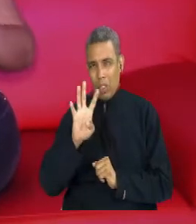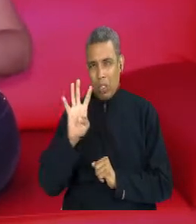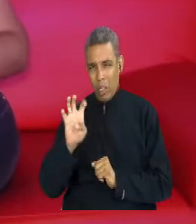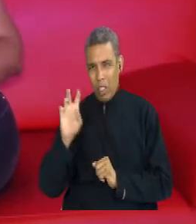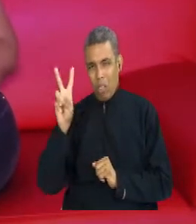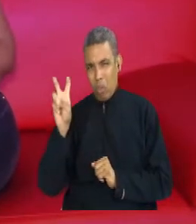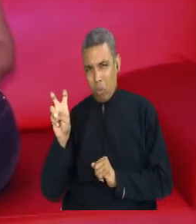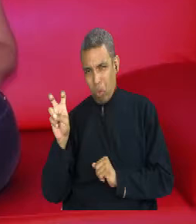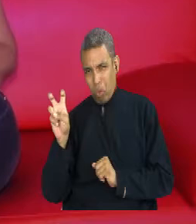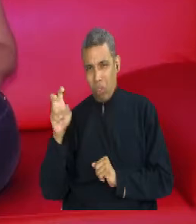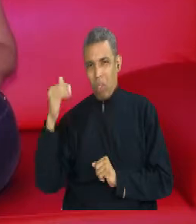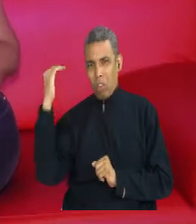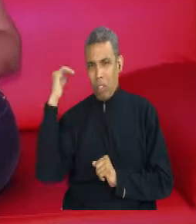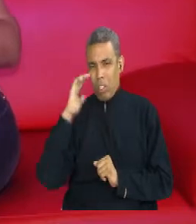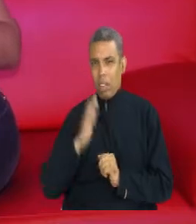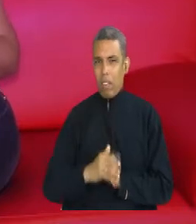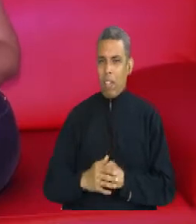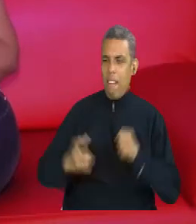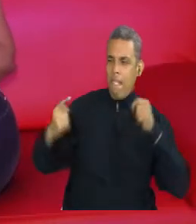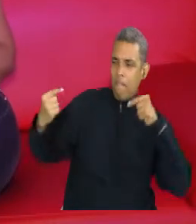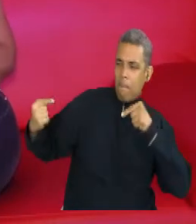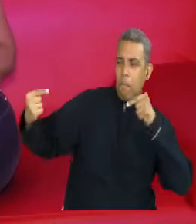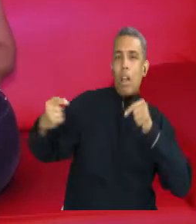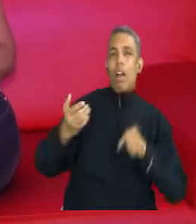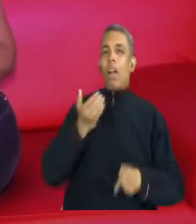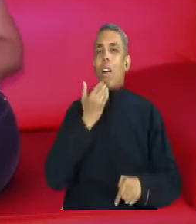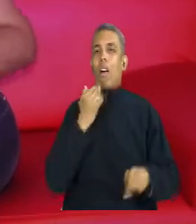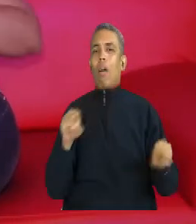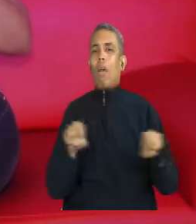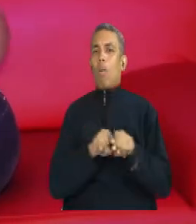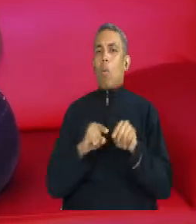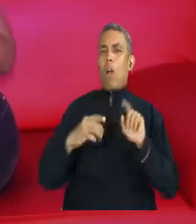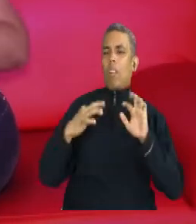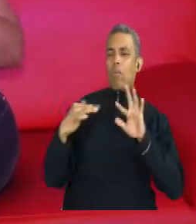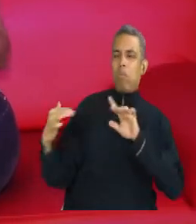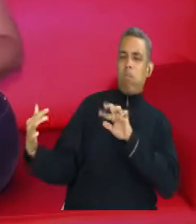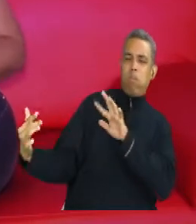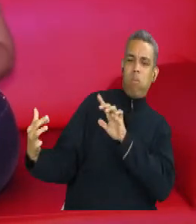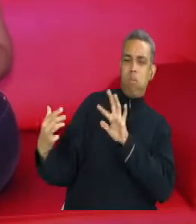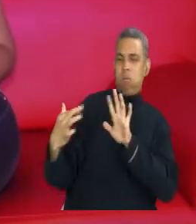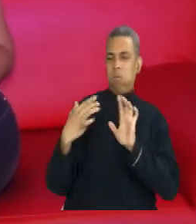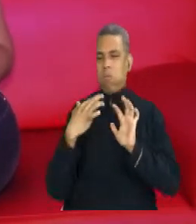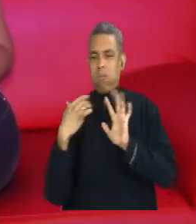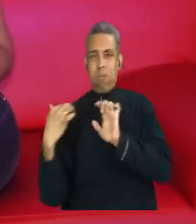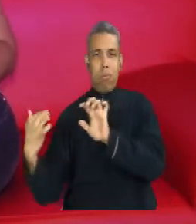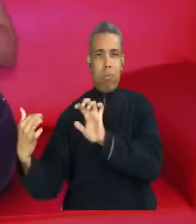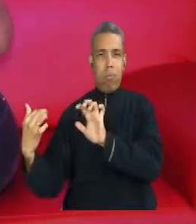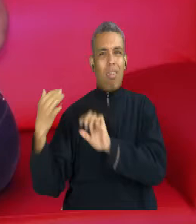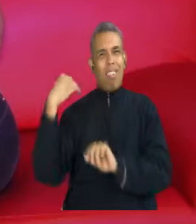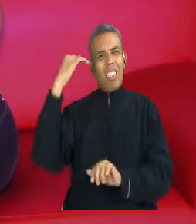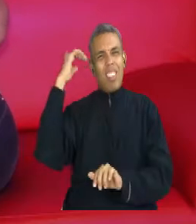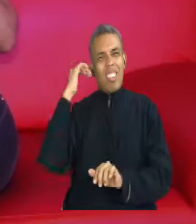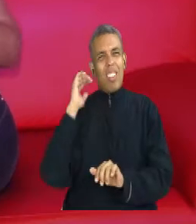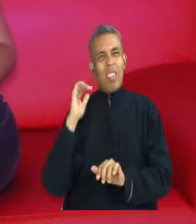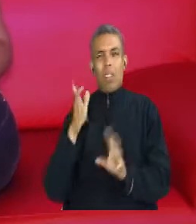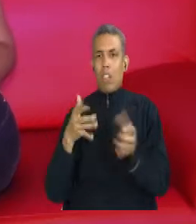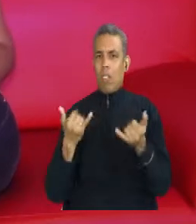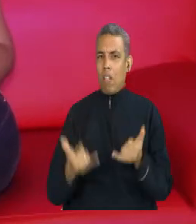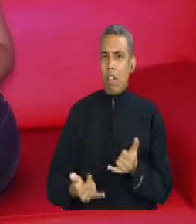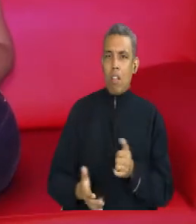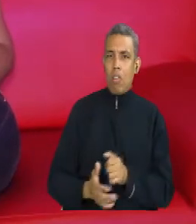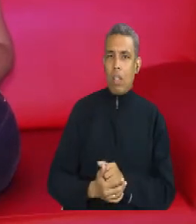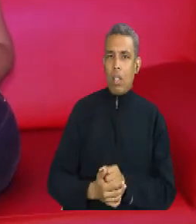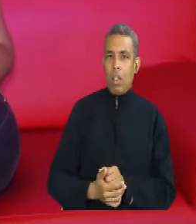ese tiempo se llamaban Guerra de DJ, hoy le estamos llamando La Batalla, y fuimos contando como un poco acerca de toda esta historia, pero hoy